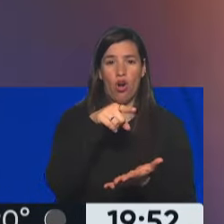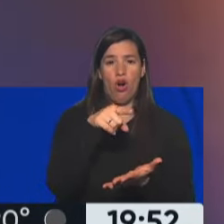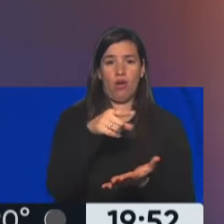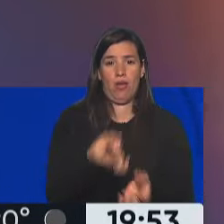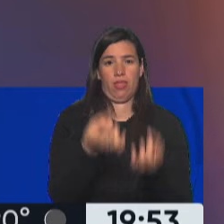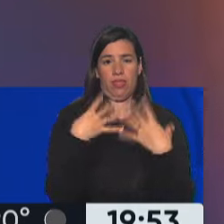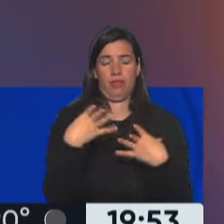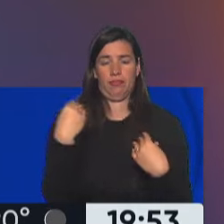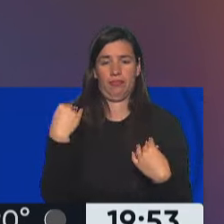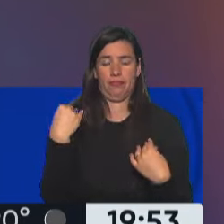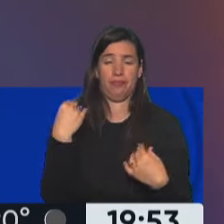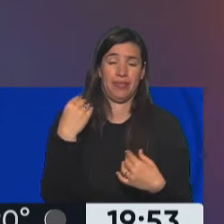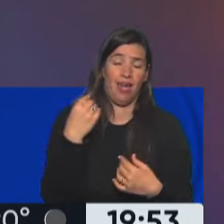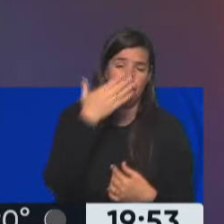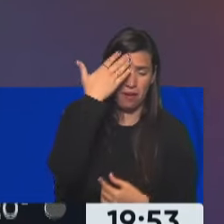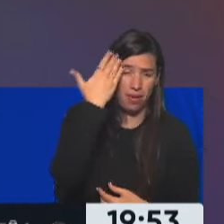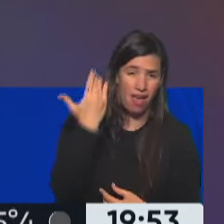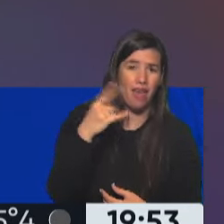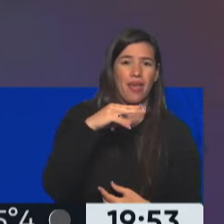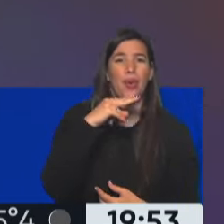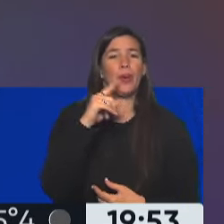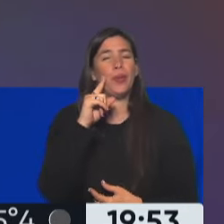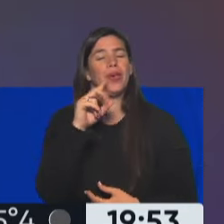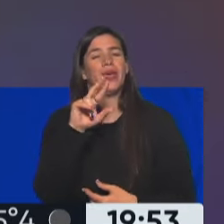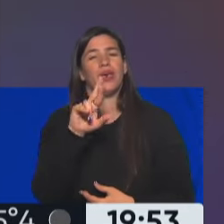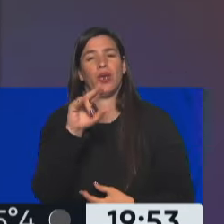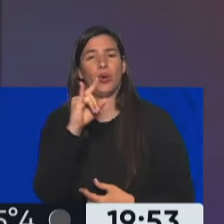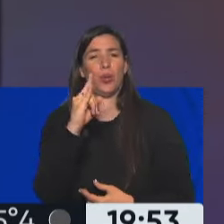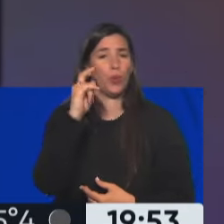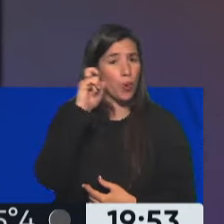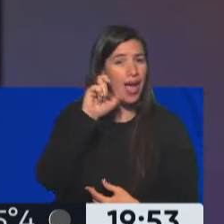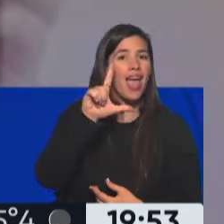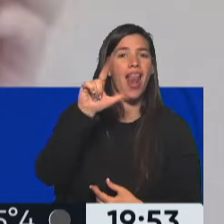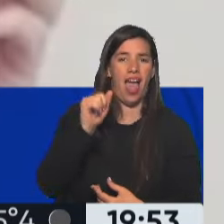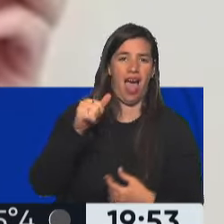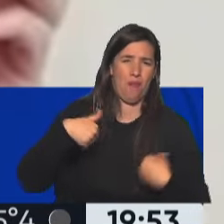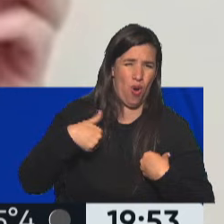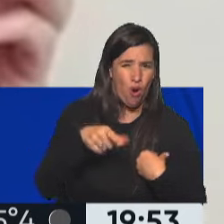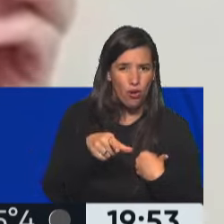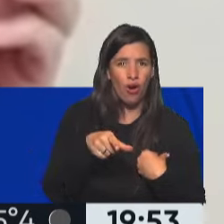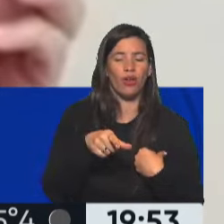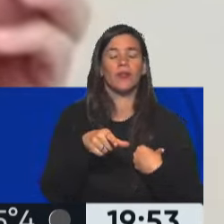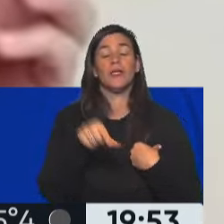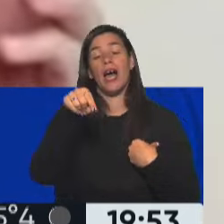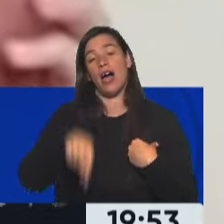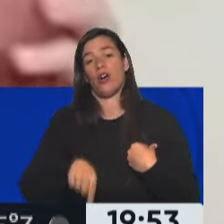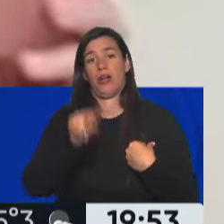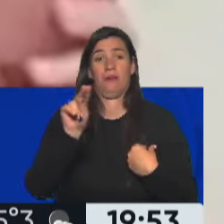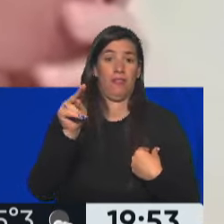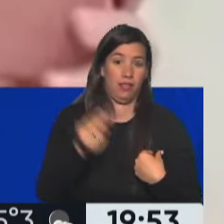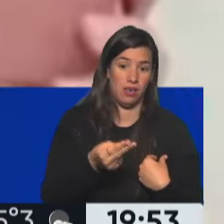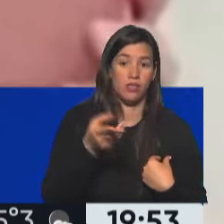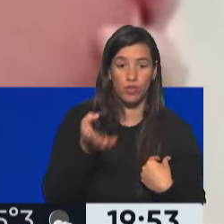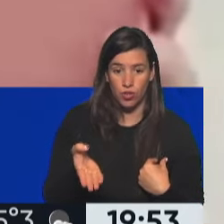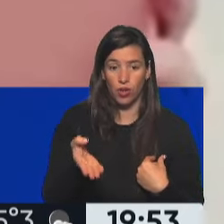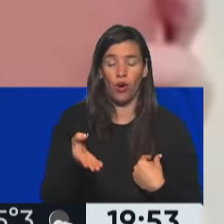28 años, era de Córdoba y justamente se había contagiado viruela del mono en México. Bueno, falleció lamentablemente,